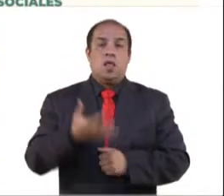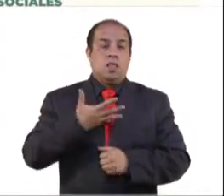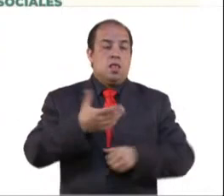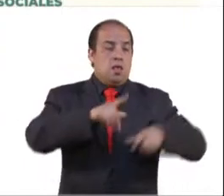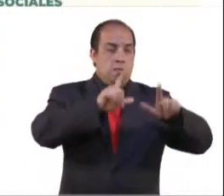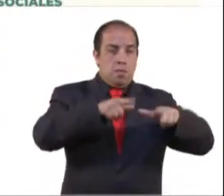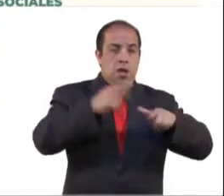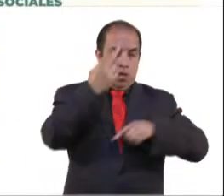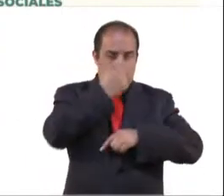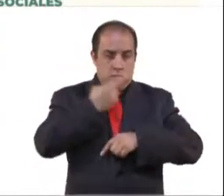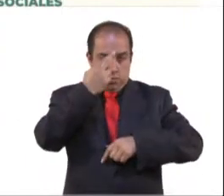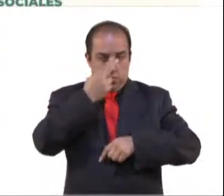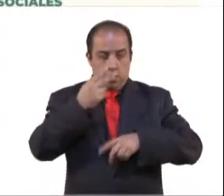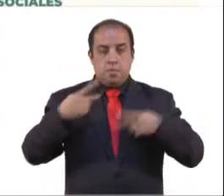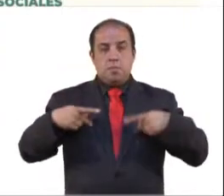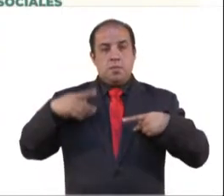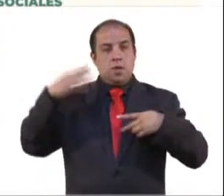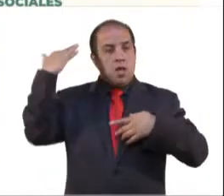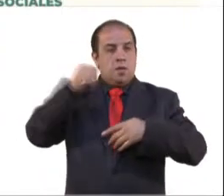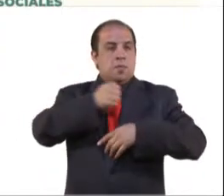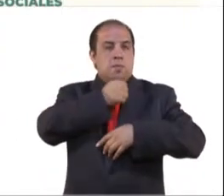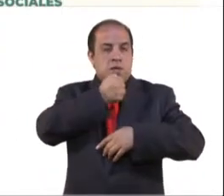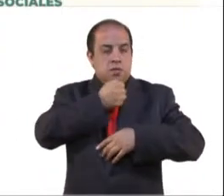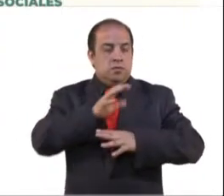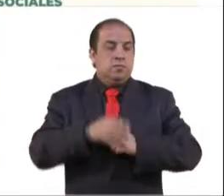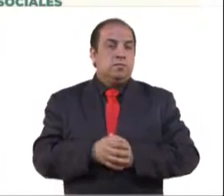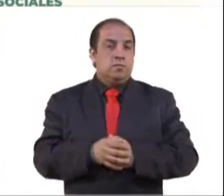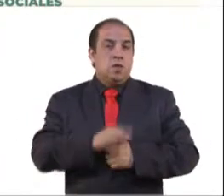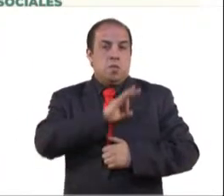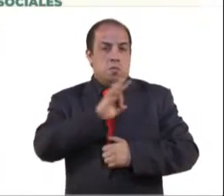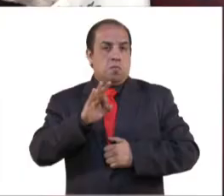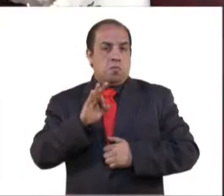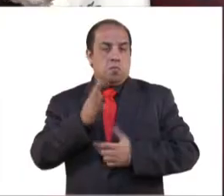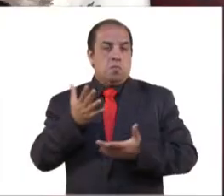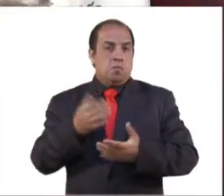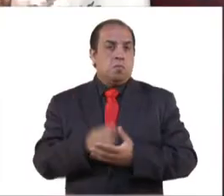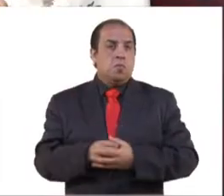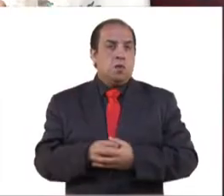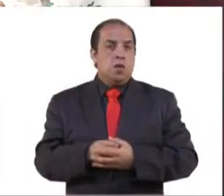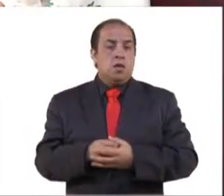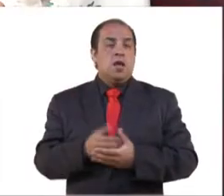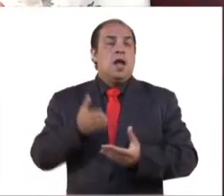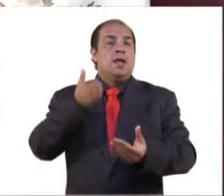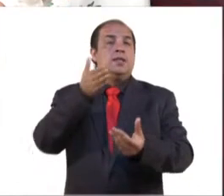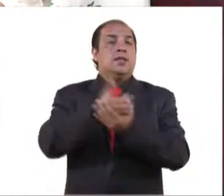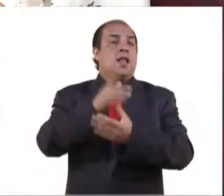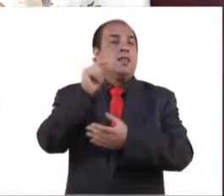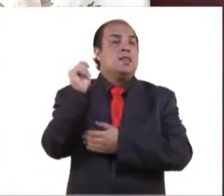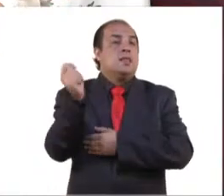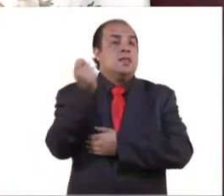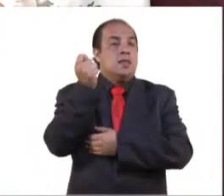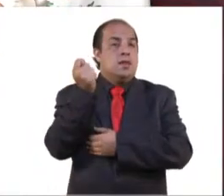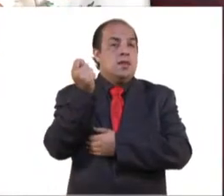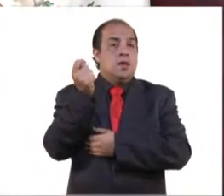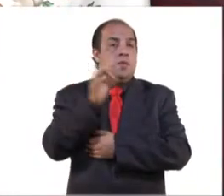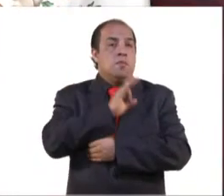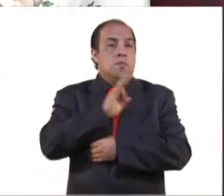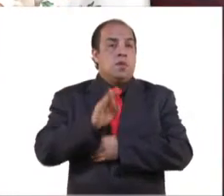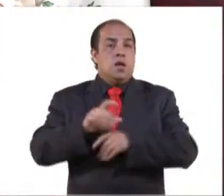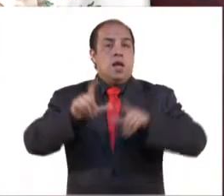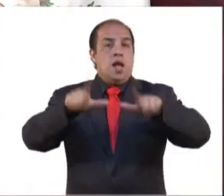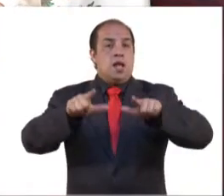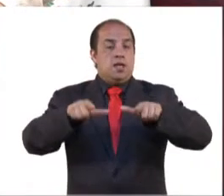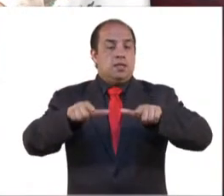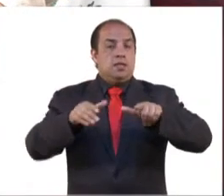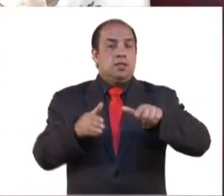para consulta, los adultos mayores pueden no tener acceso a la tecnología para poder ingresar a una